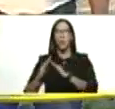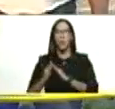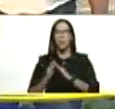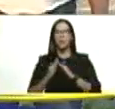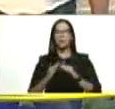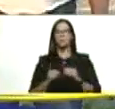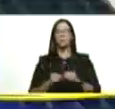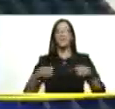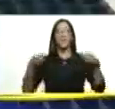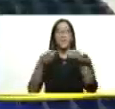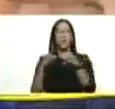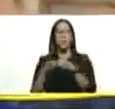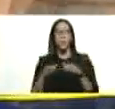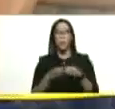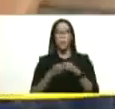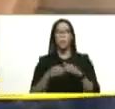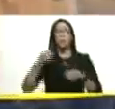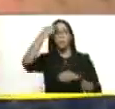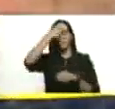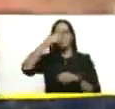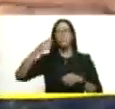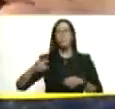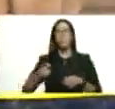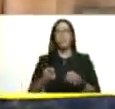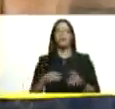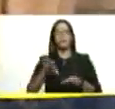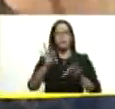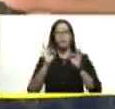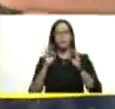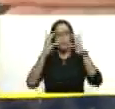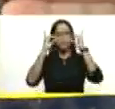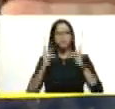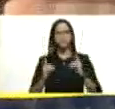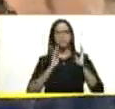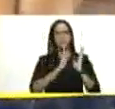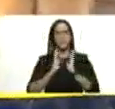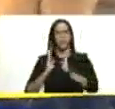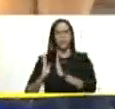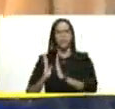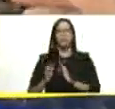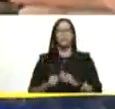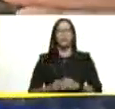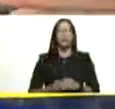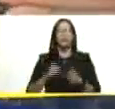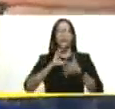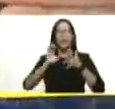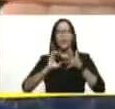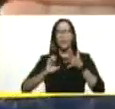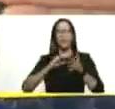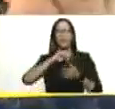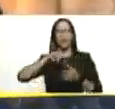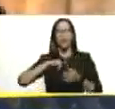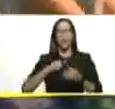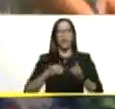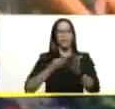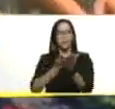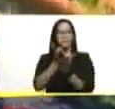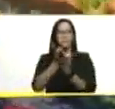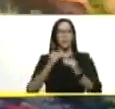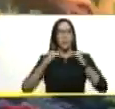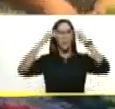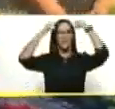el sector Nuevo Boraure tomó la iniciativa de organizarse con las herramientas de nuestro eterno